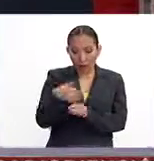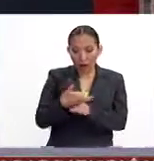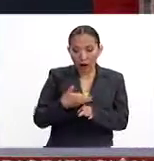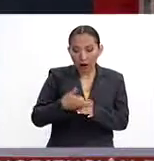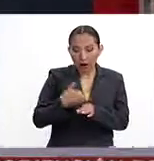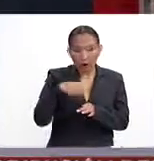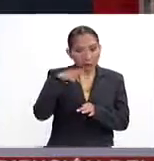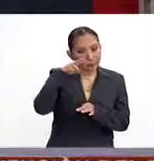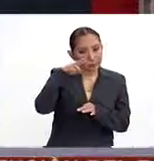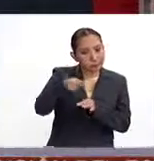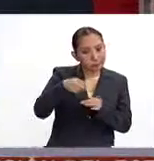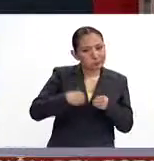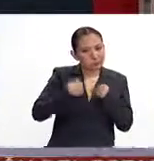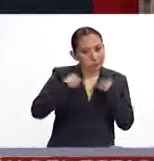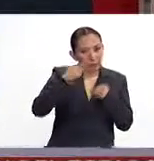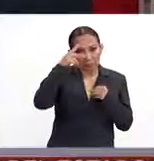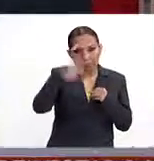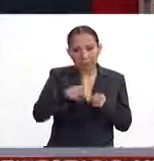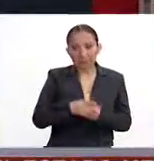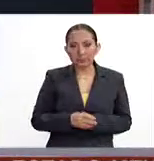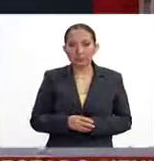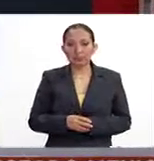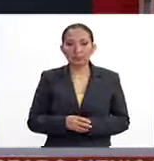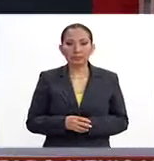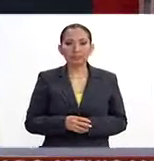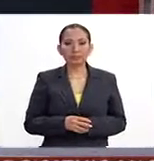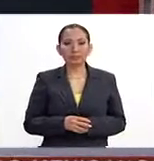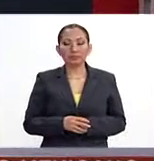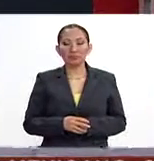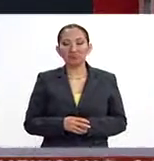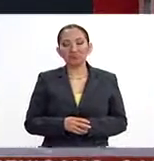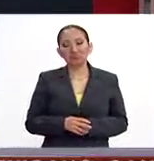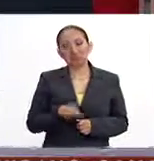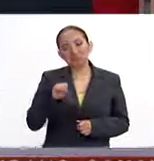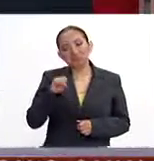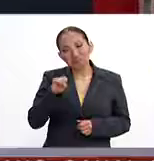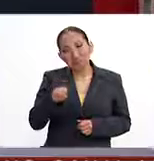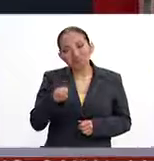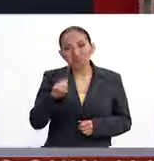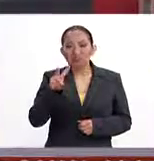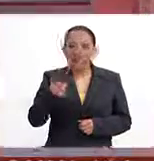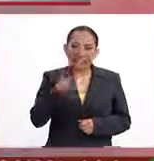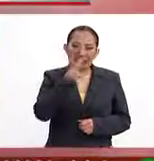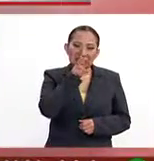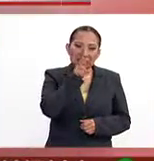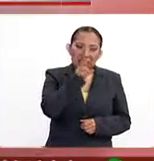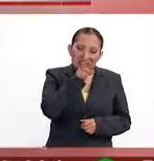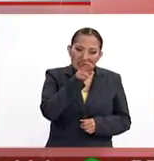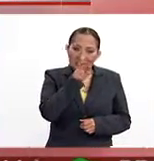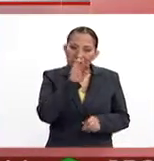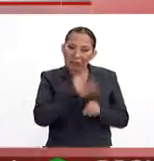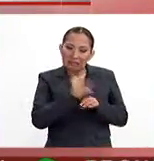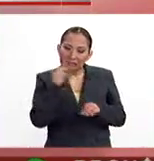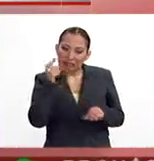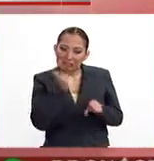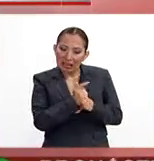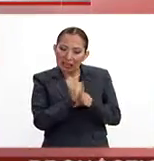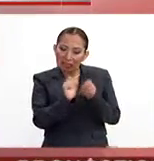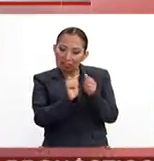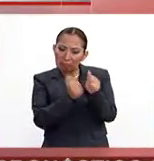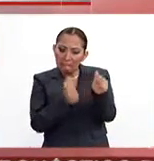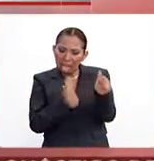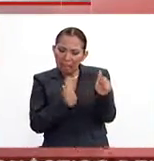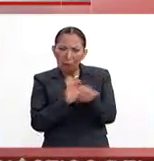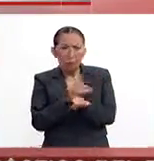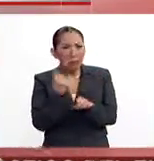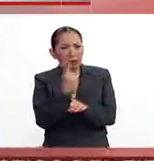que se venía viviendo en el país. Sí, pues es preocupante, ¿no? Sobre todo que este retroceso se